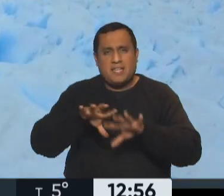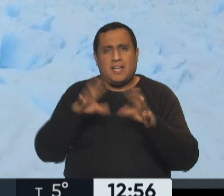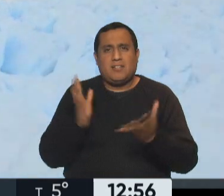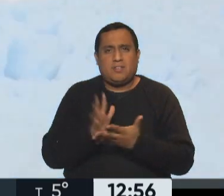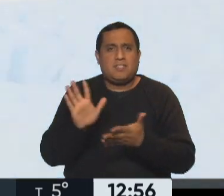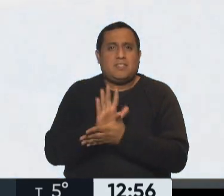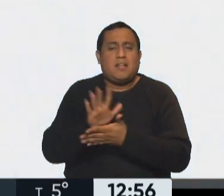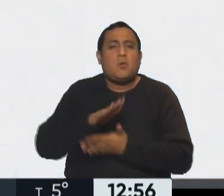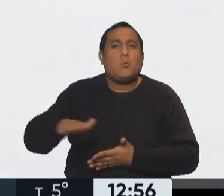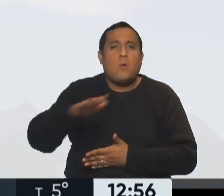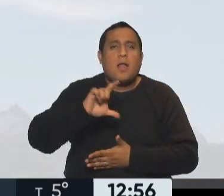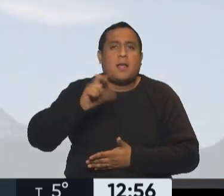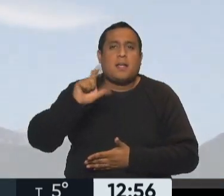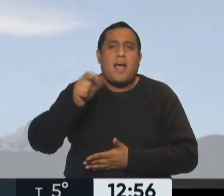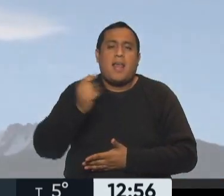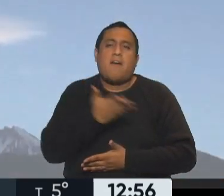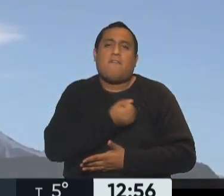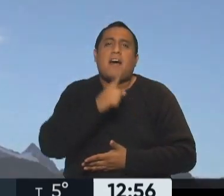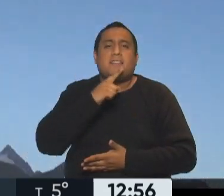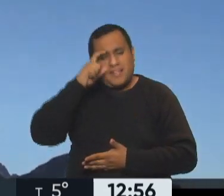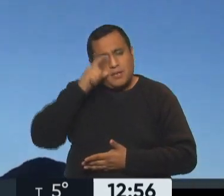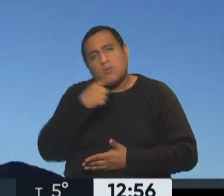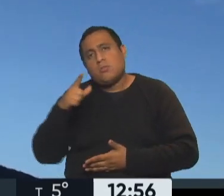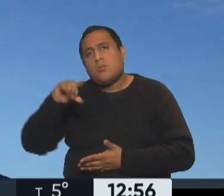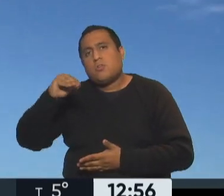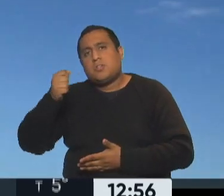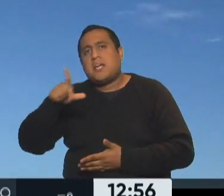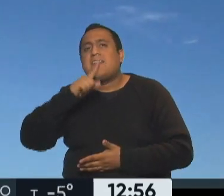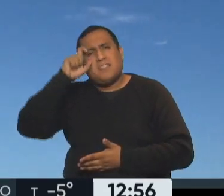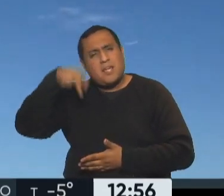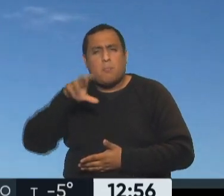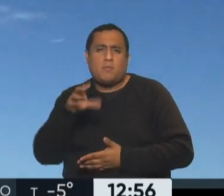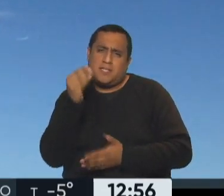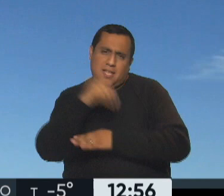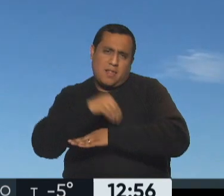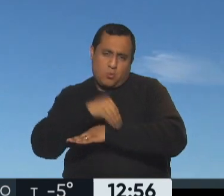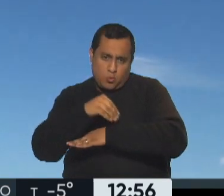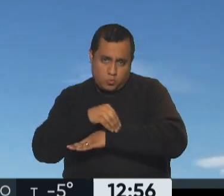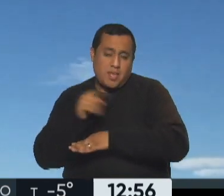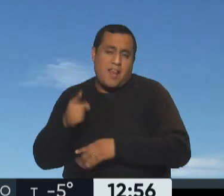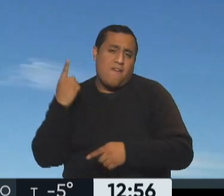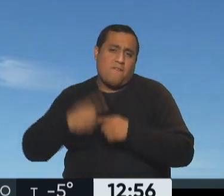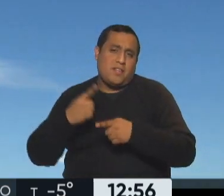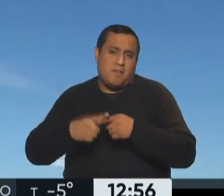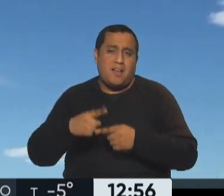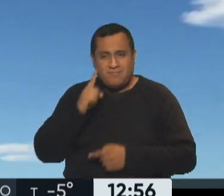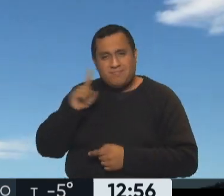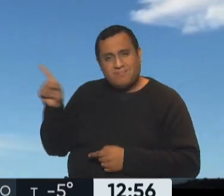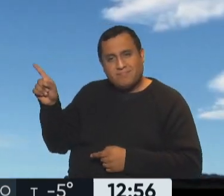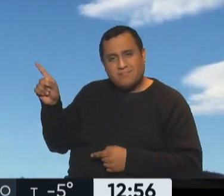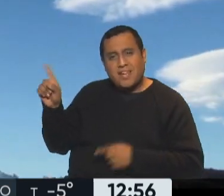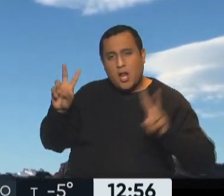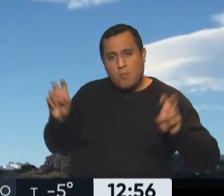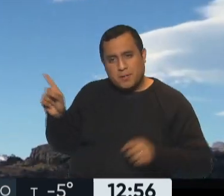del Calafate y el Chaltén en la provincia de Santa Cruz, que a partir de ahora se va a llamar Festival Internacional de Cine Entre Glaciares. Va a